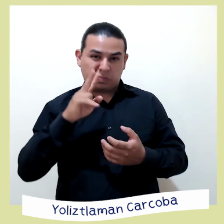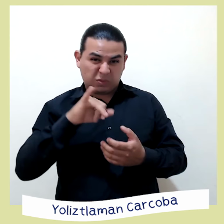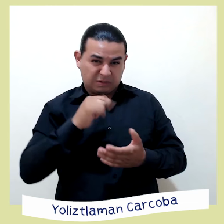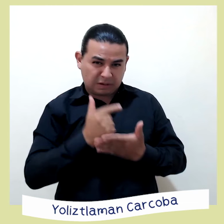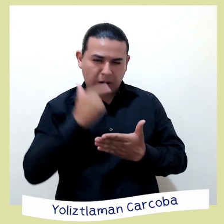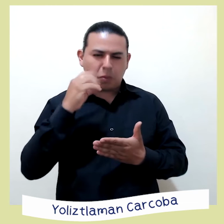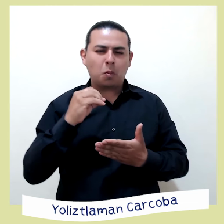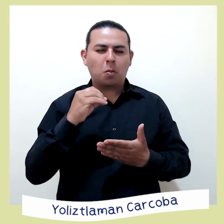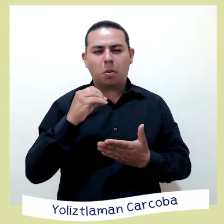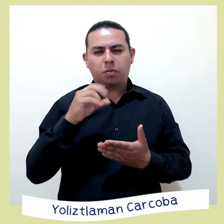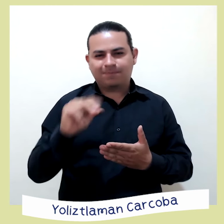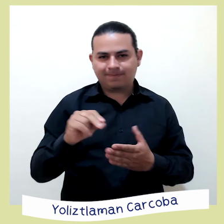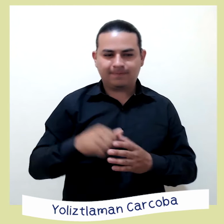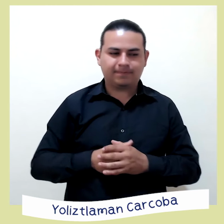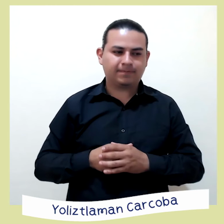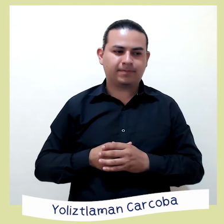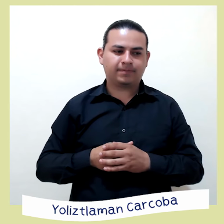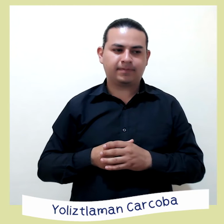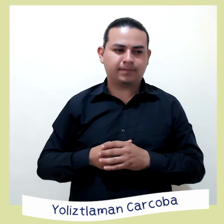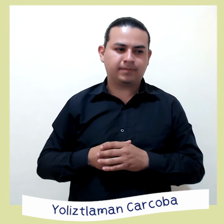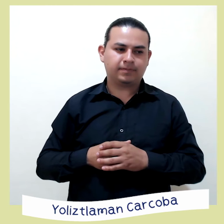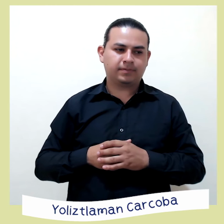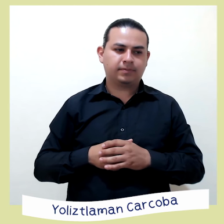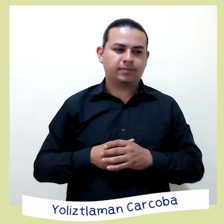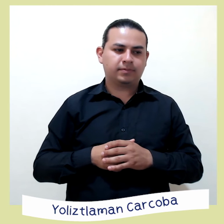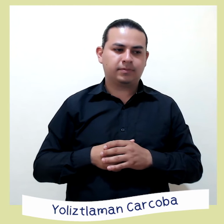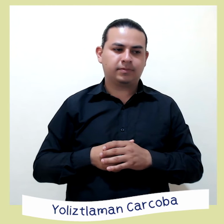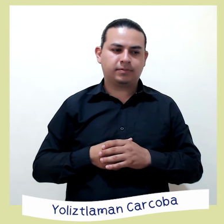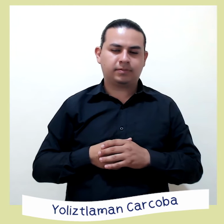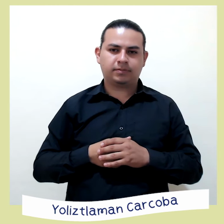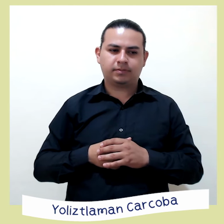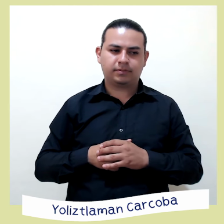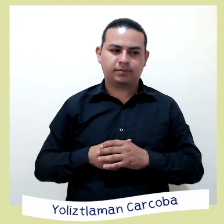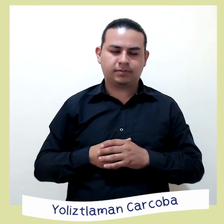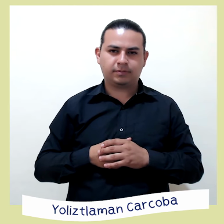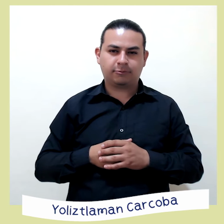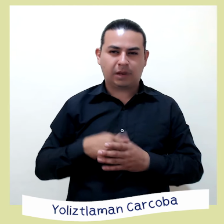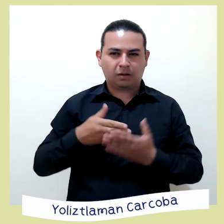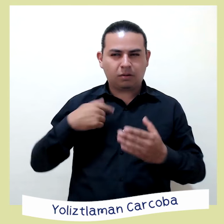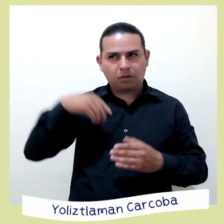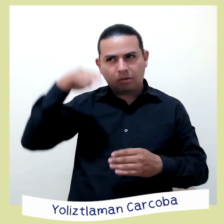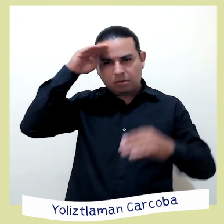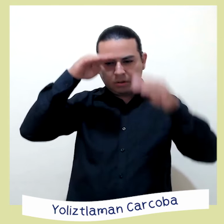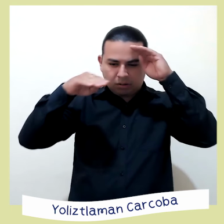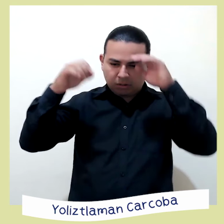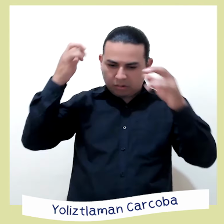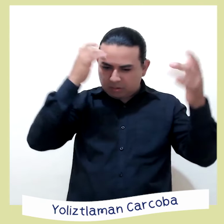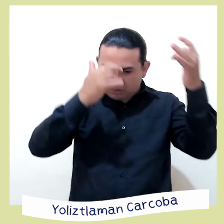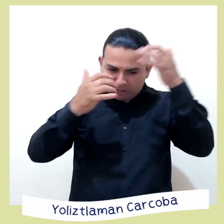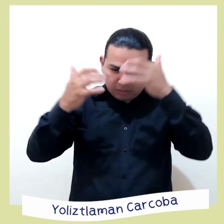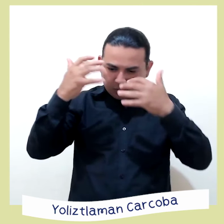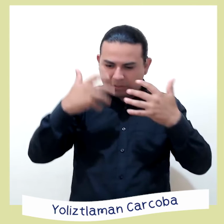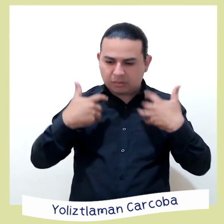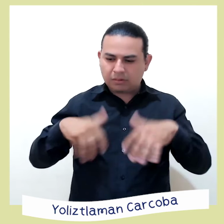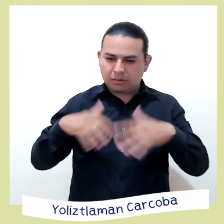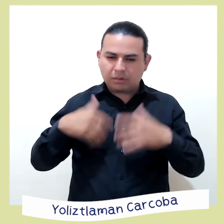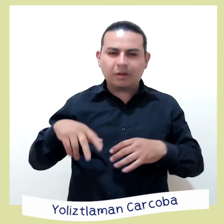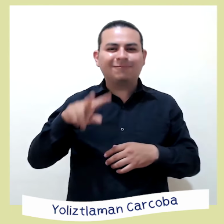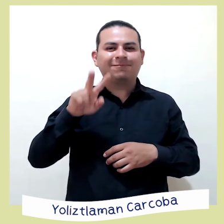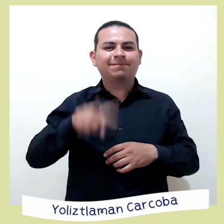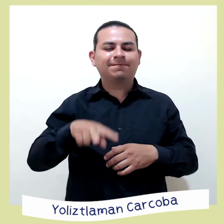Adelante. Yo creo que afortunadamente ahora, cuando menos en la Ciudad de México, que es